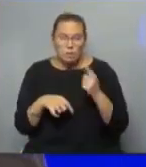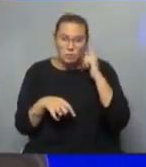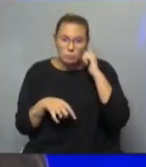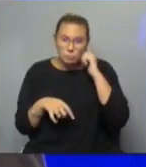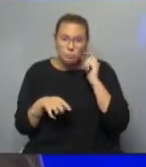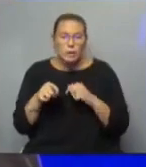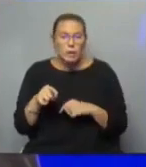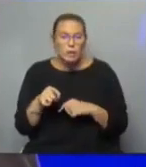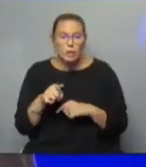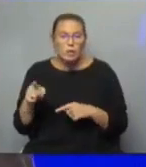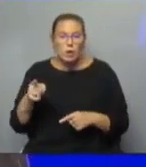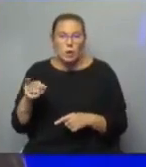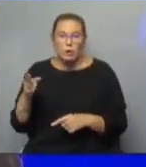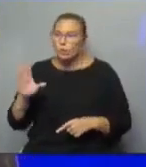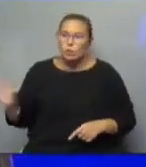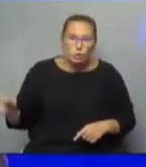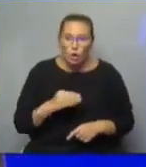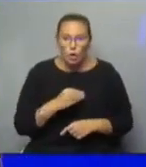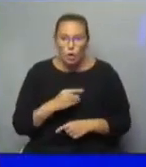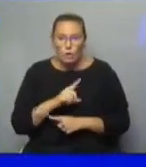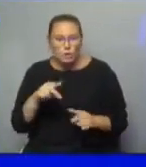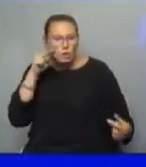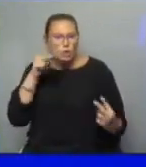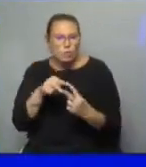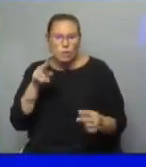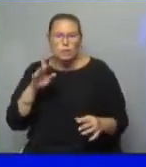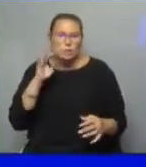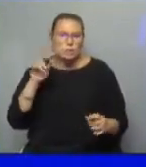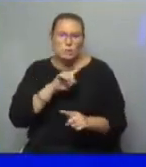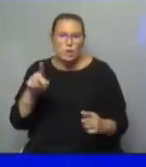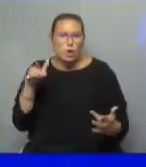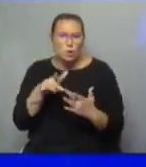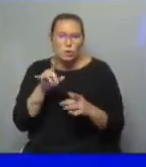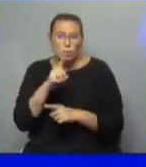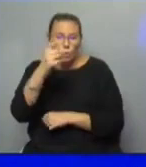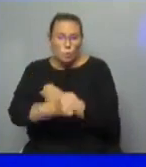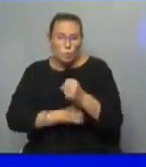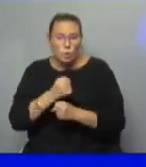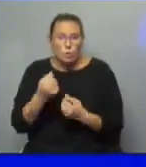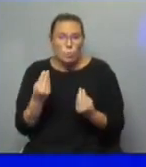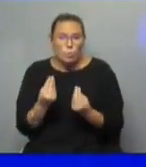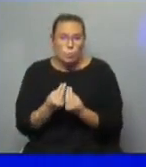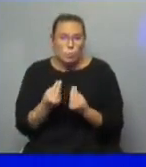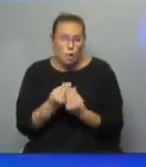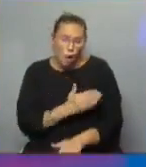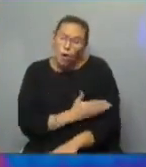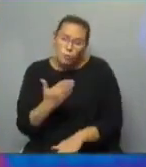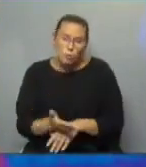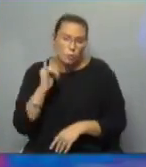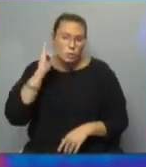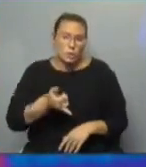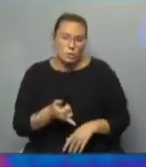bueno, ahí no, se hizo tabla rasa, todas sin ver a nadie, todas sin no sé cuánto, durante un año, Y creo que hubo muchas consecuencias, ¿sí?